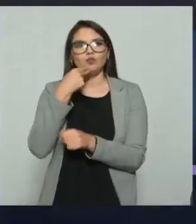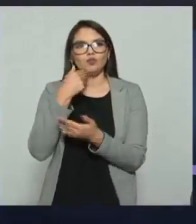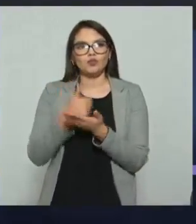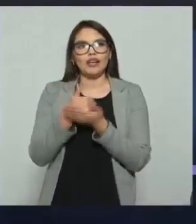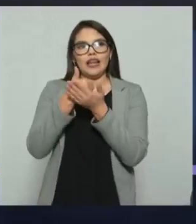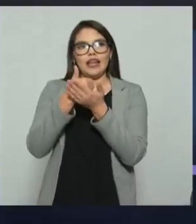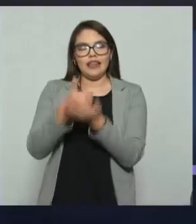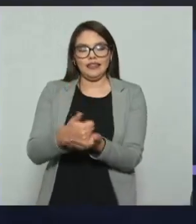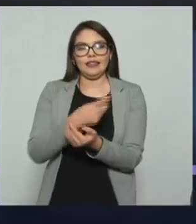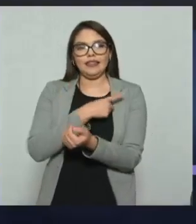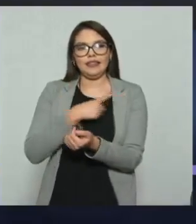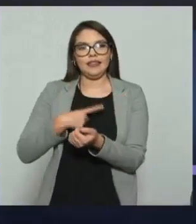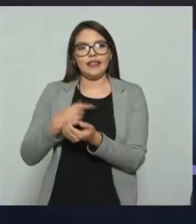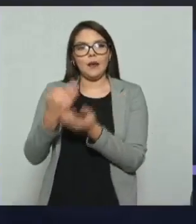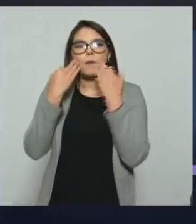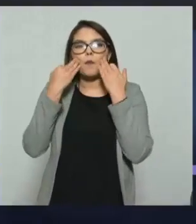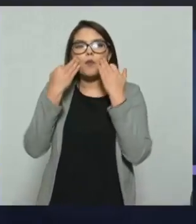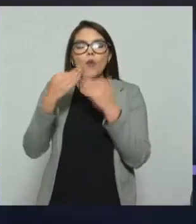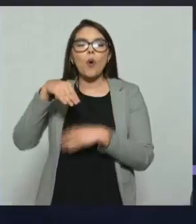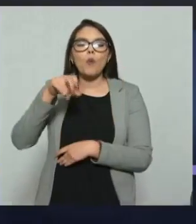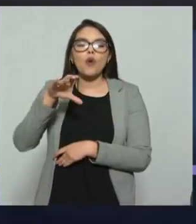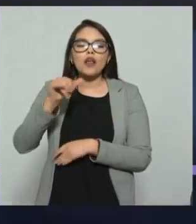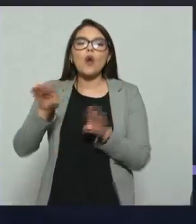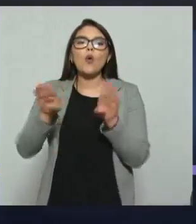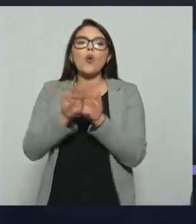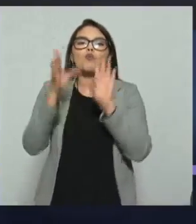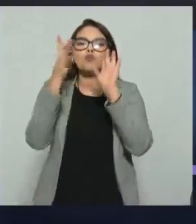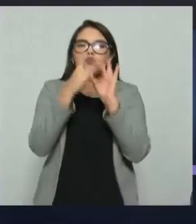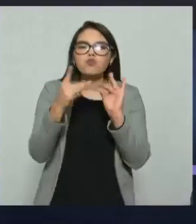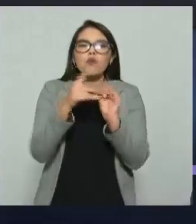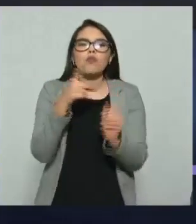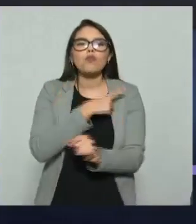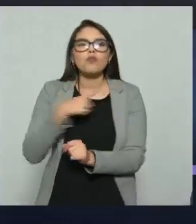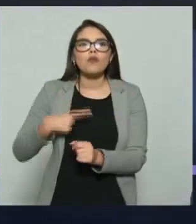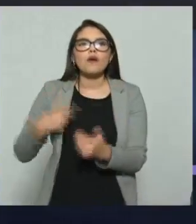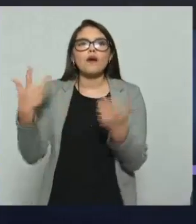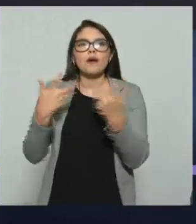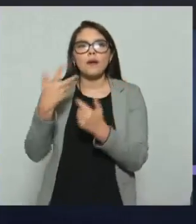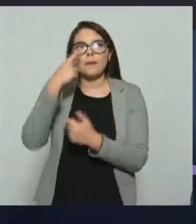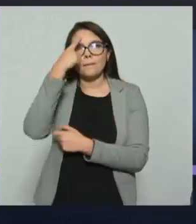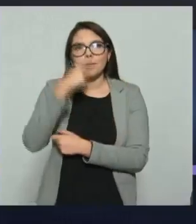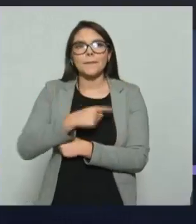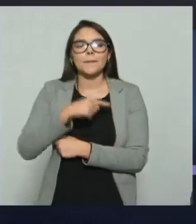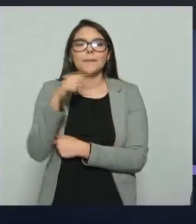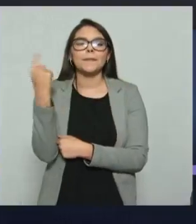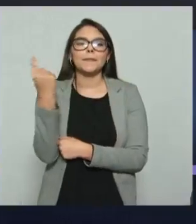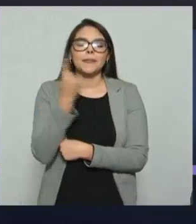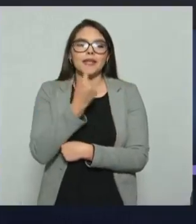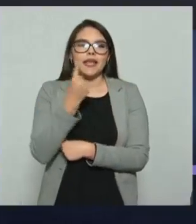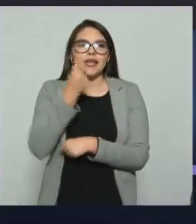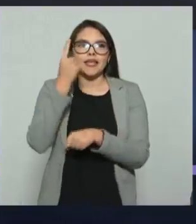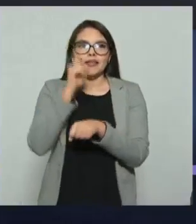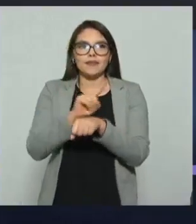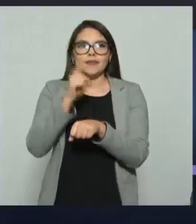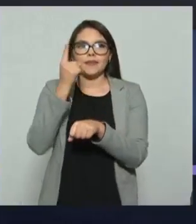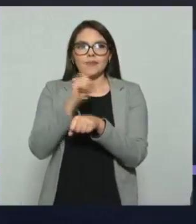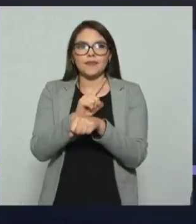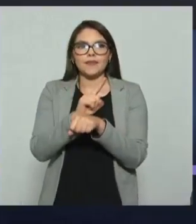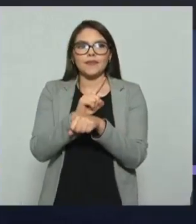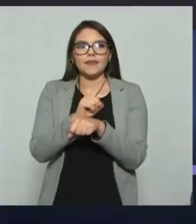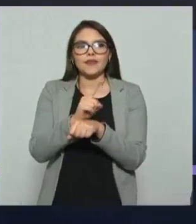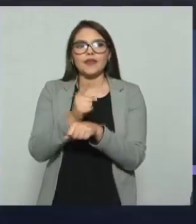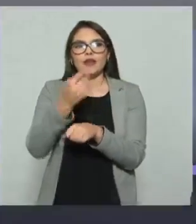la va a mostrar Mónica cómo hay que hacerla para que todos los días, 3 veces al